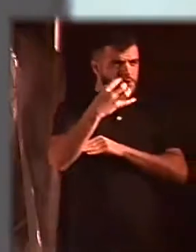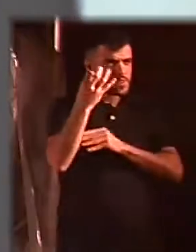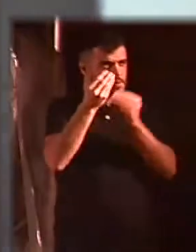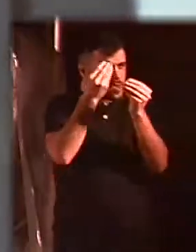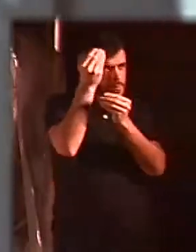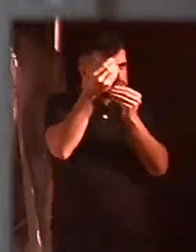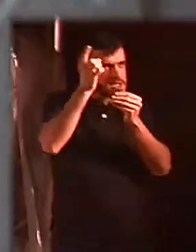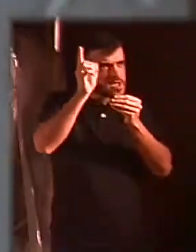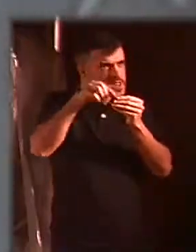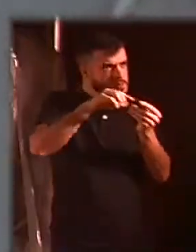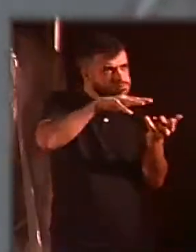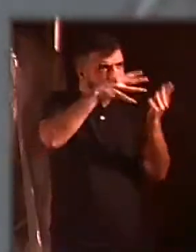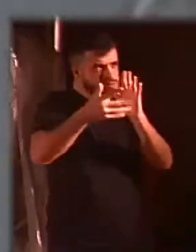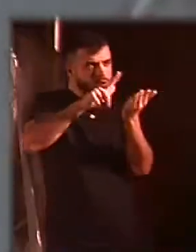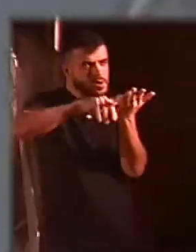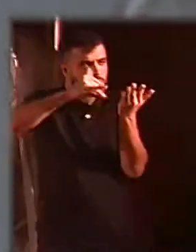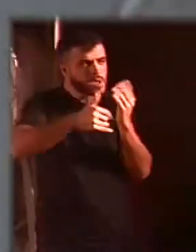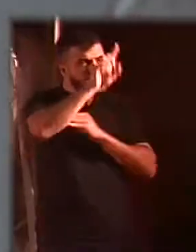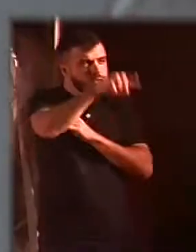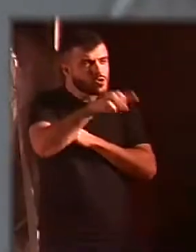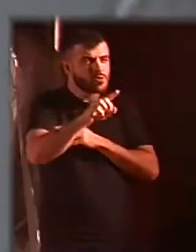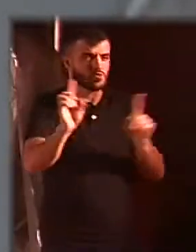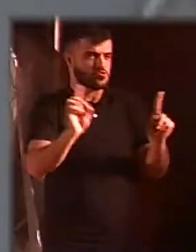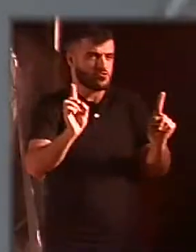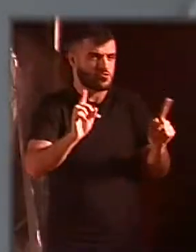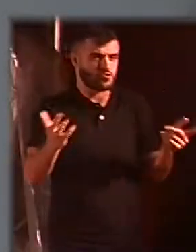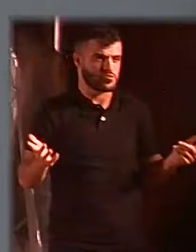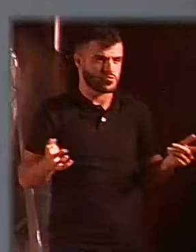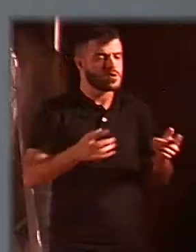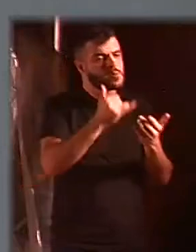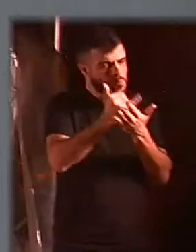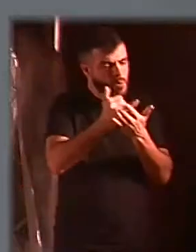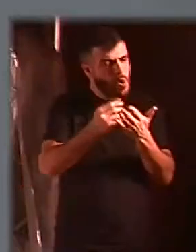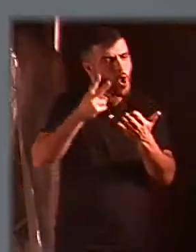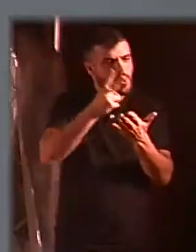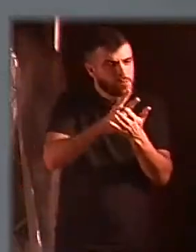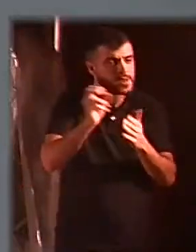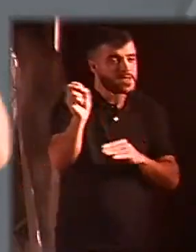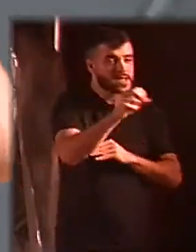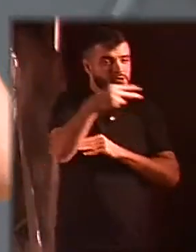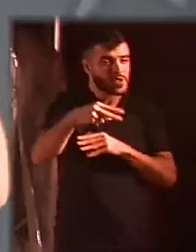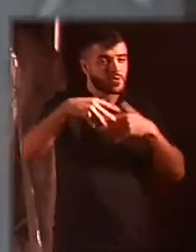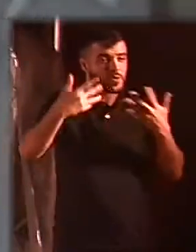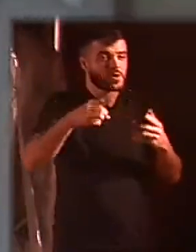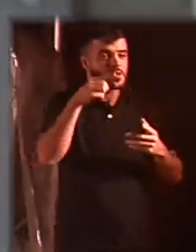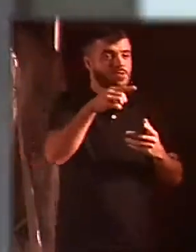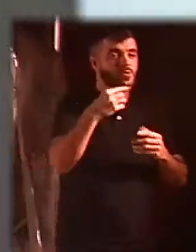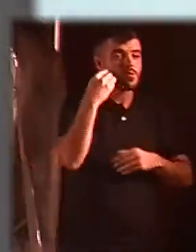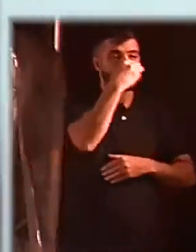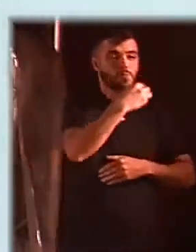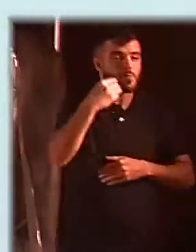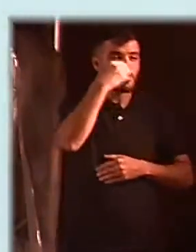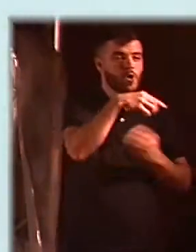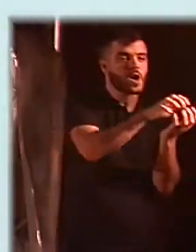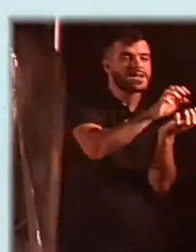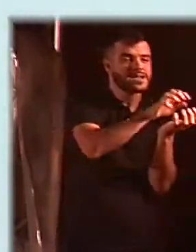el filtro del lenguaje? No. Volvieron a hacer experimentos y vieron que si mueves la boca, la zona de Broca